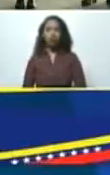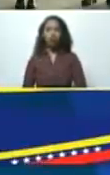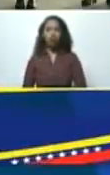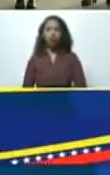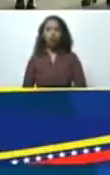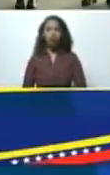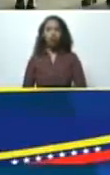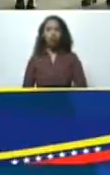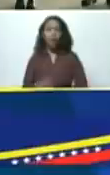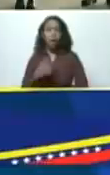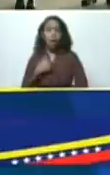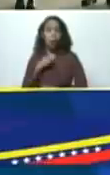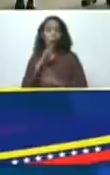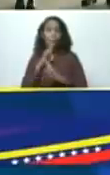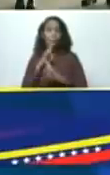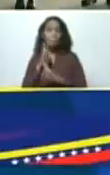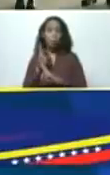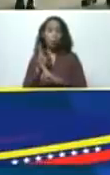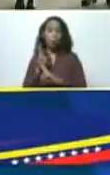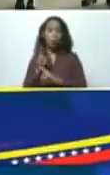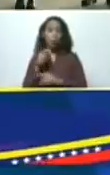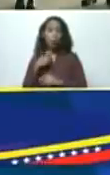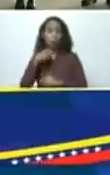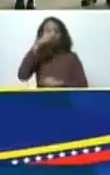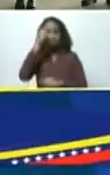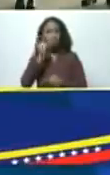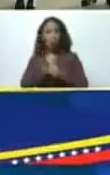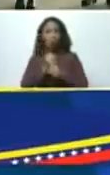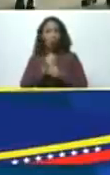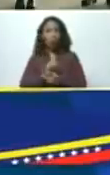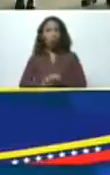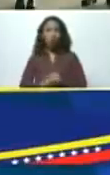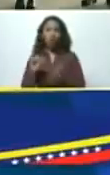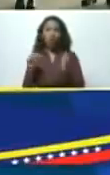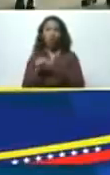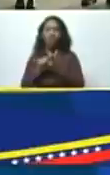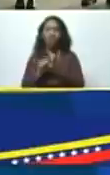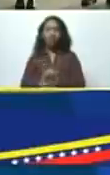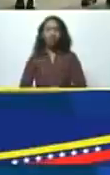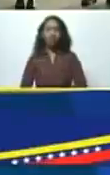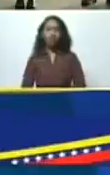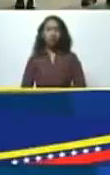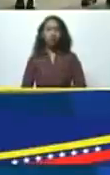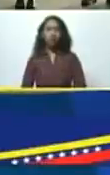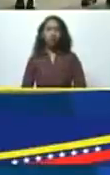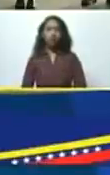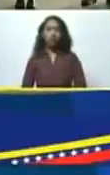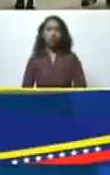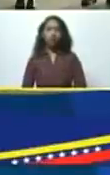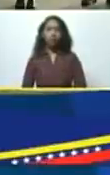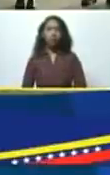Y yo le estaba respondiendo, estoy trabajando. ¿Dónde?